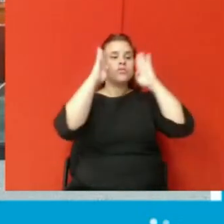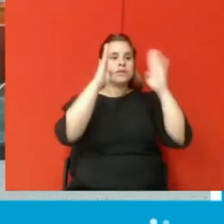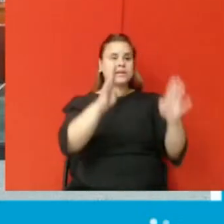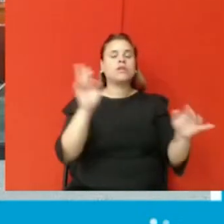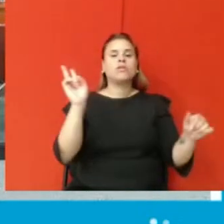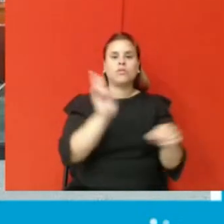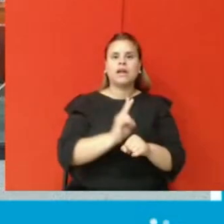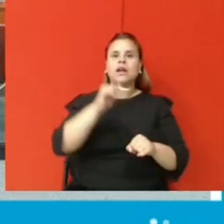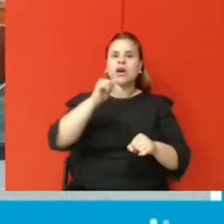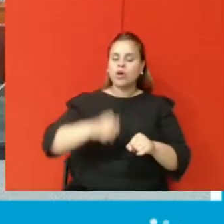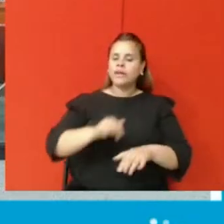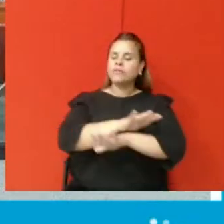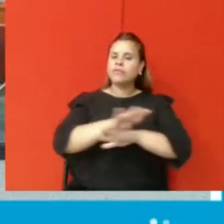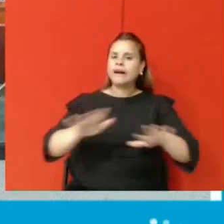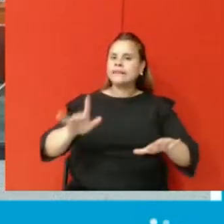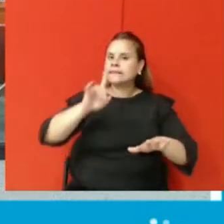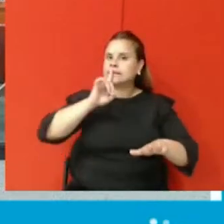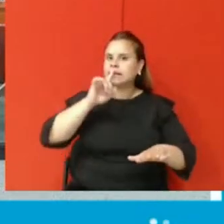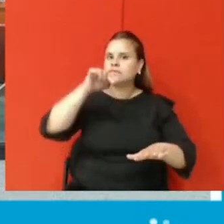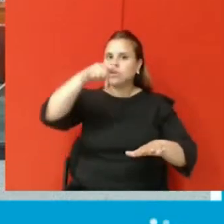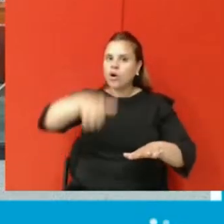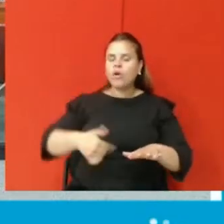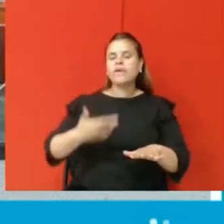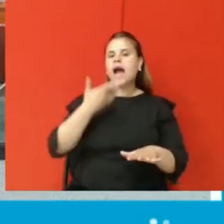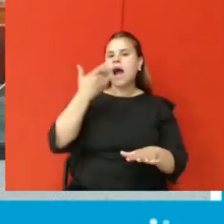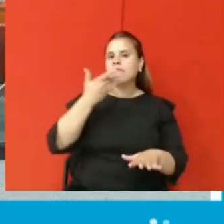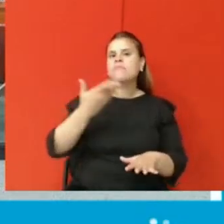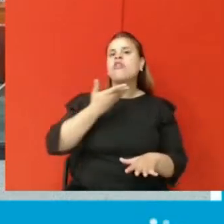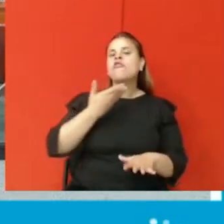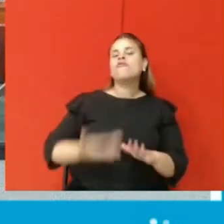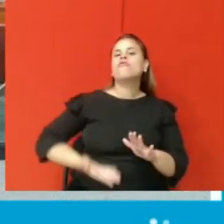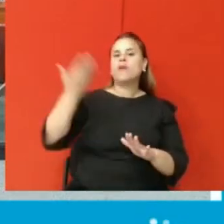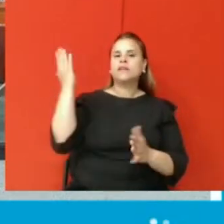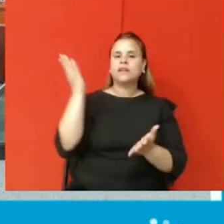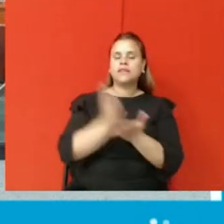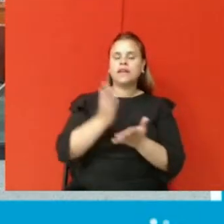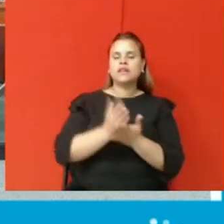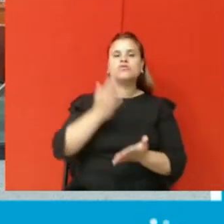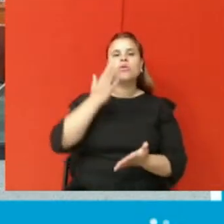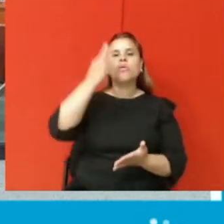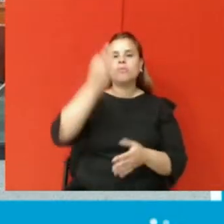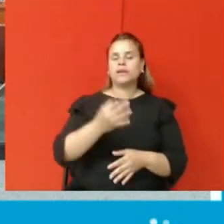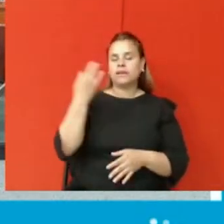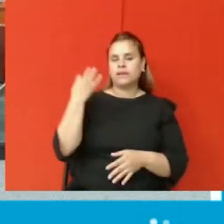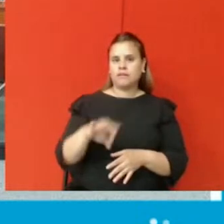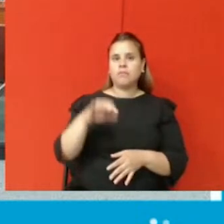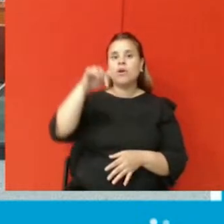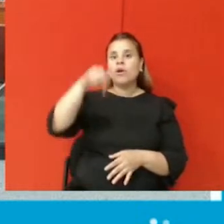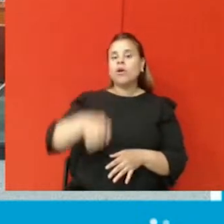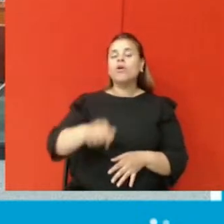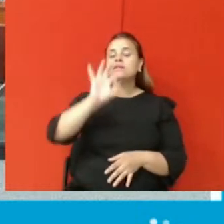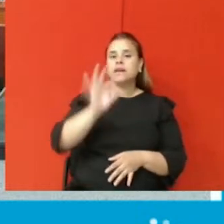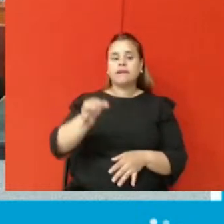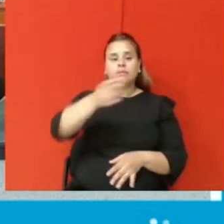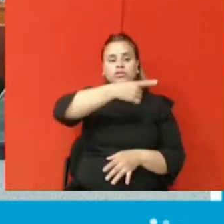silencio, hablemos más fuerte y envejezcamos con derechos. Solo una reevaluación